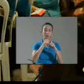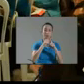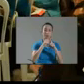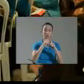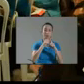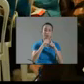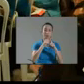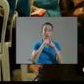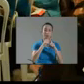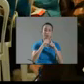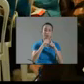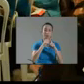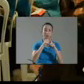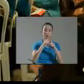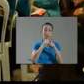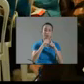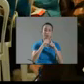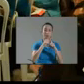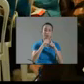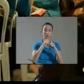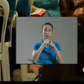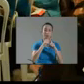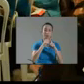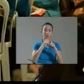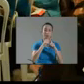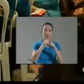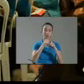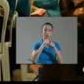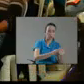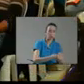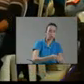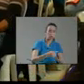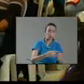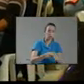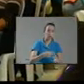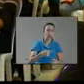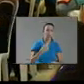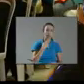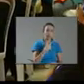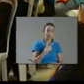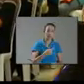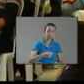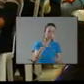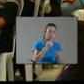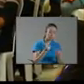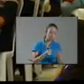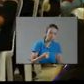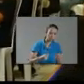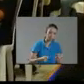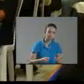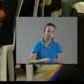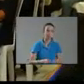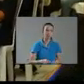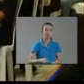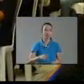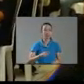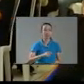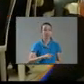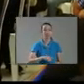Dios te va a bendecir. ¿Puedo decir amén? Tome su asiento.